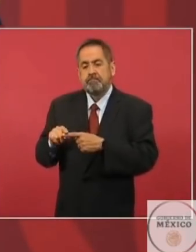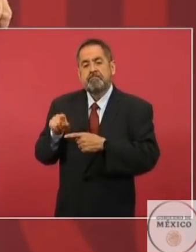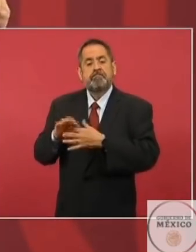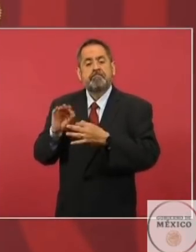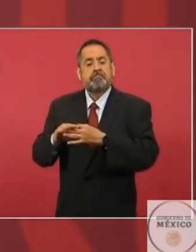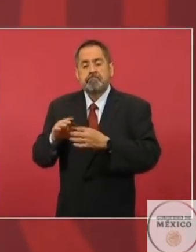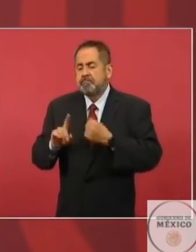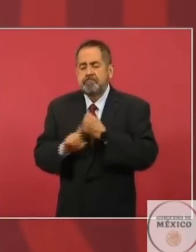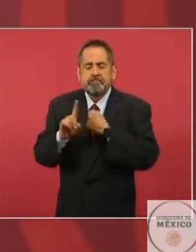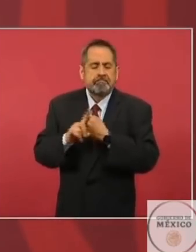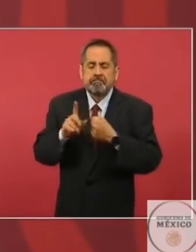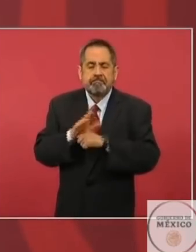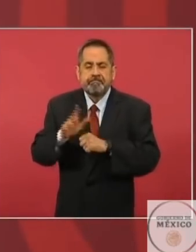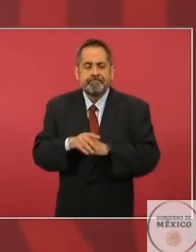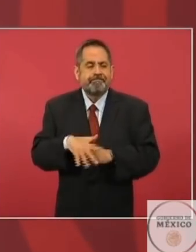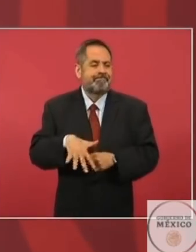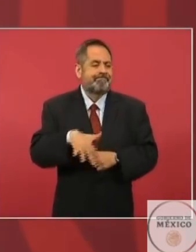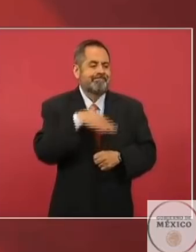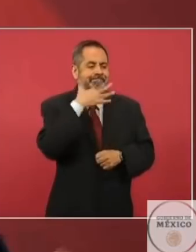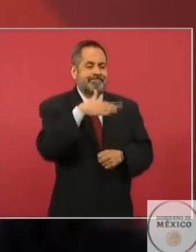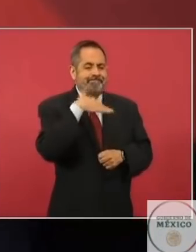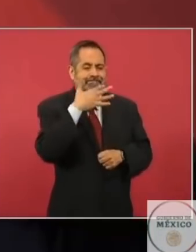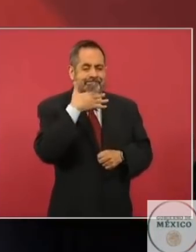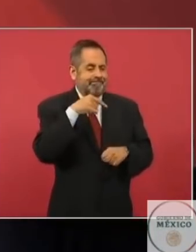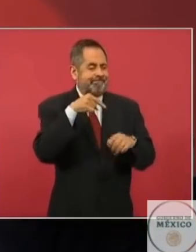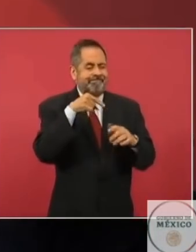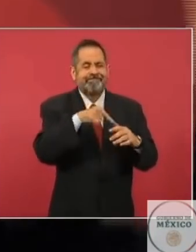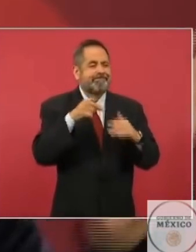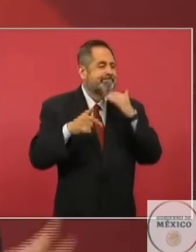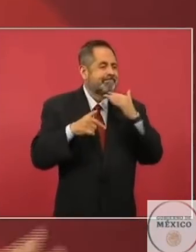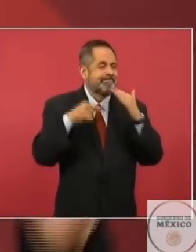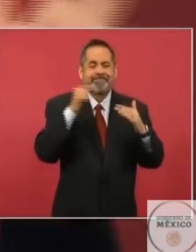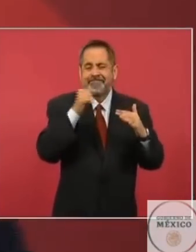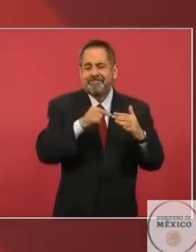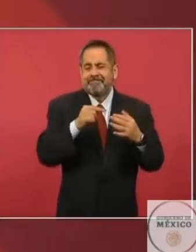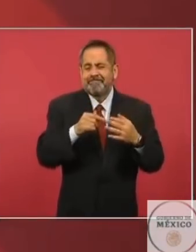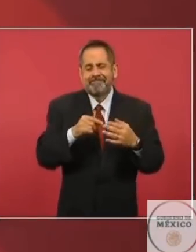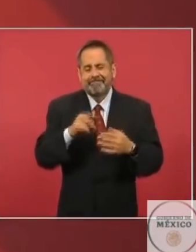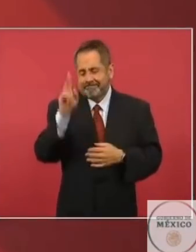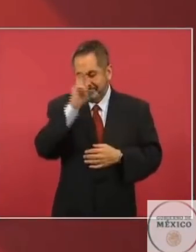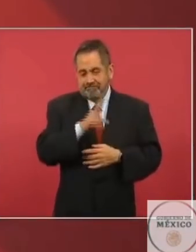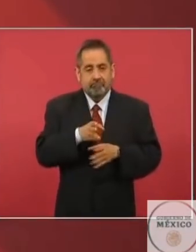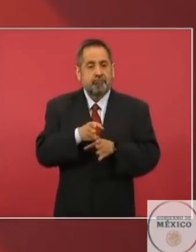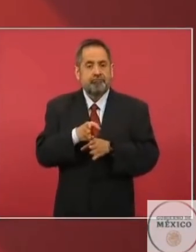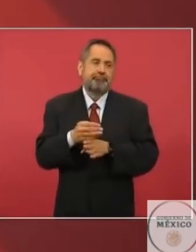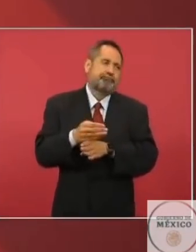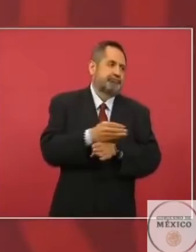era la corrupción, que ya se había desviado